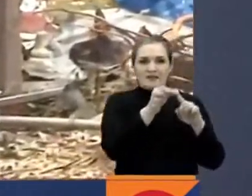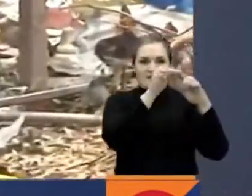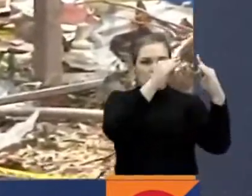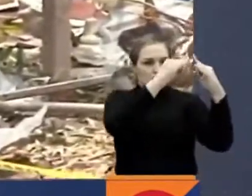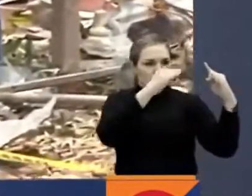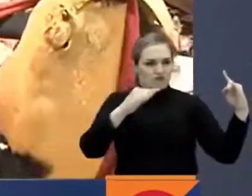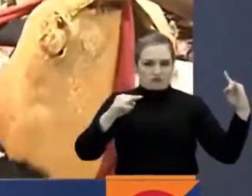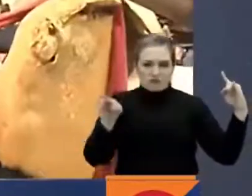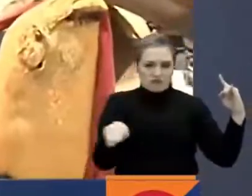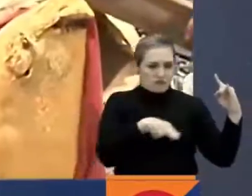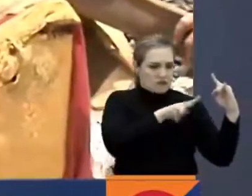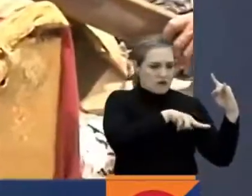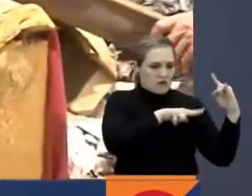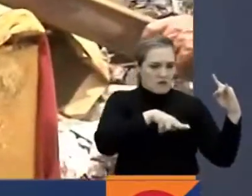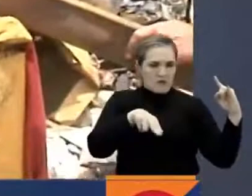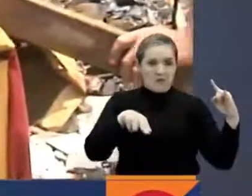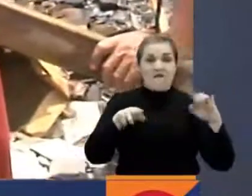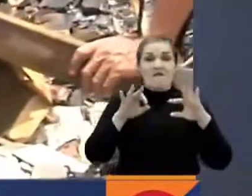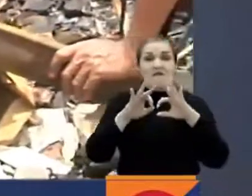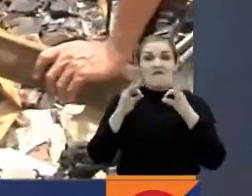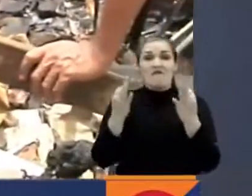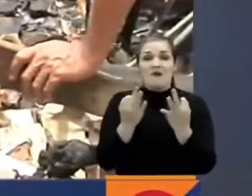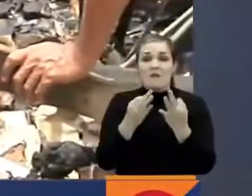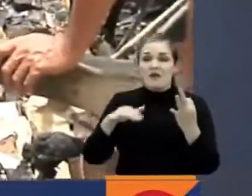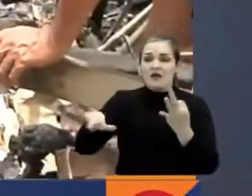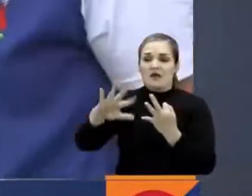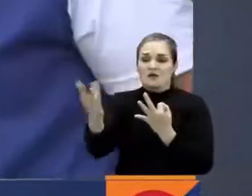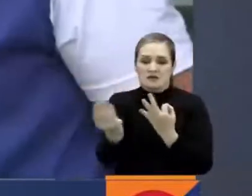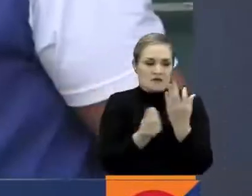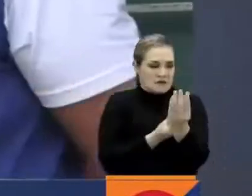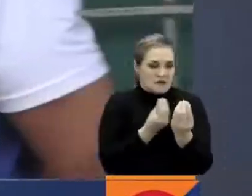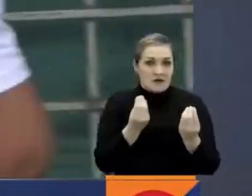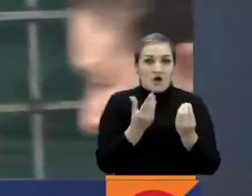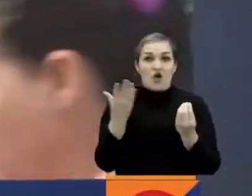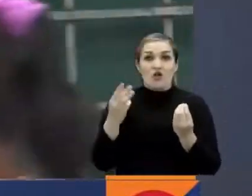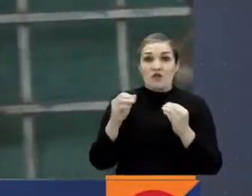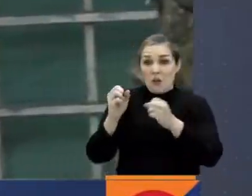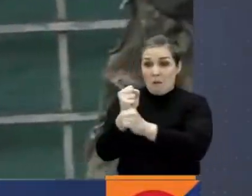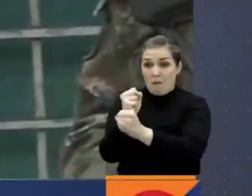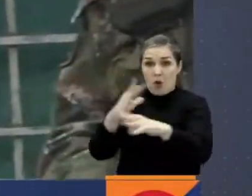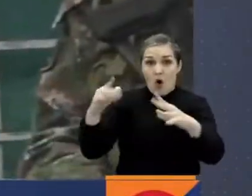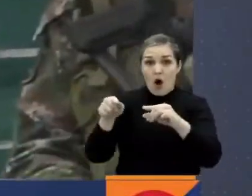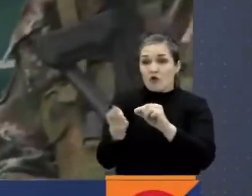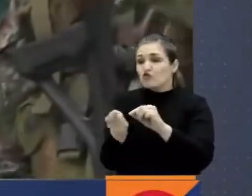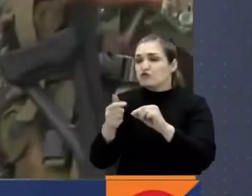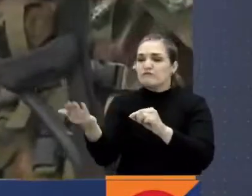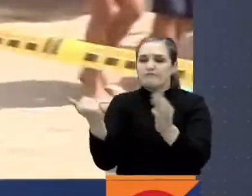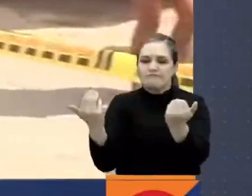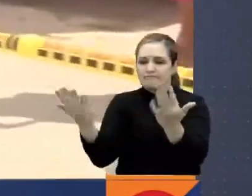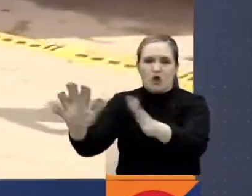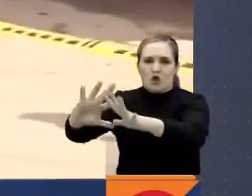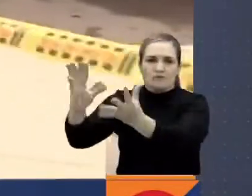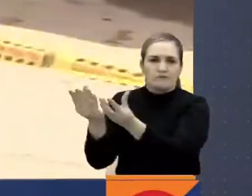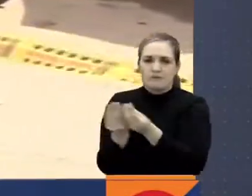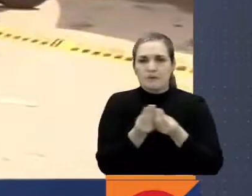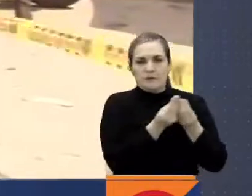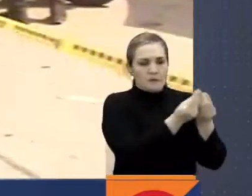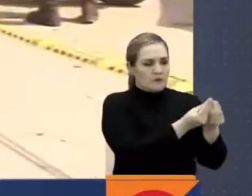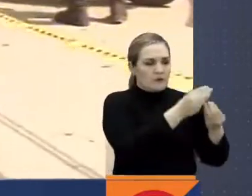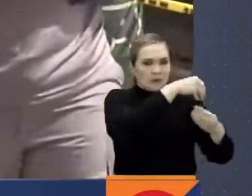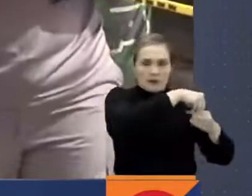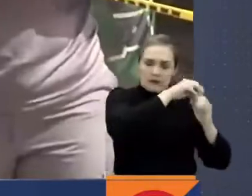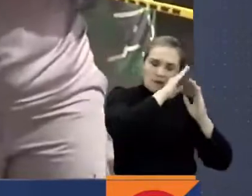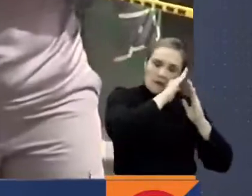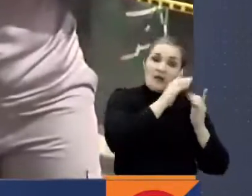debieron ser evacuados en un radio de 3 metros donde se presentó la explosión puedan pasar la noche. También se comprometió a